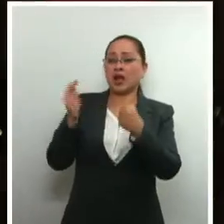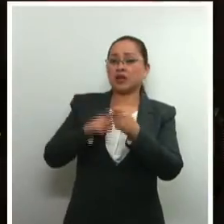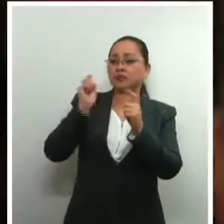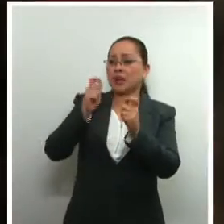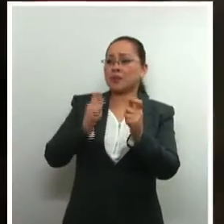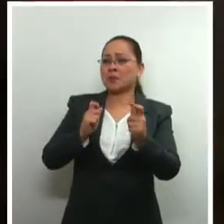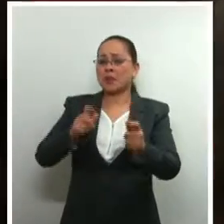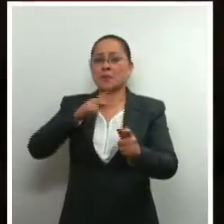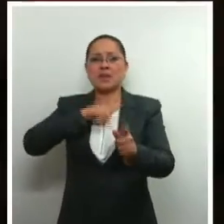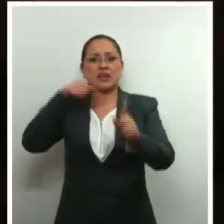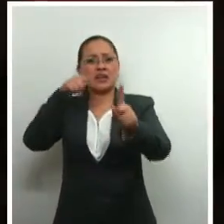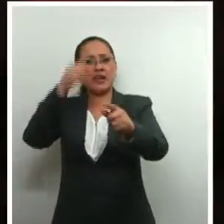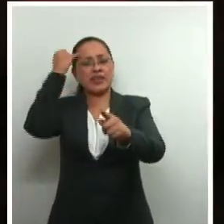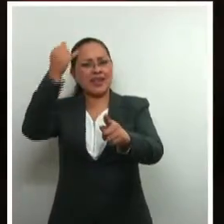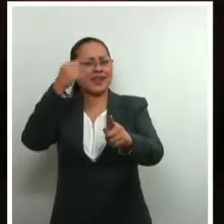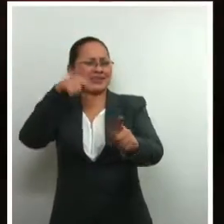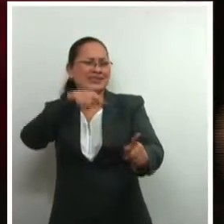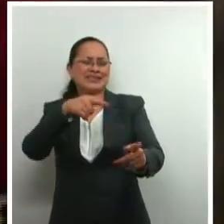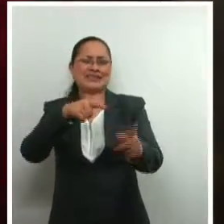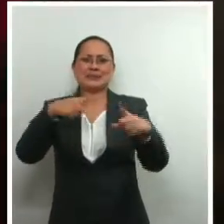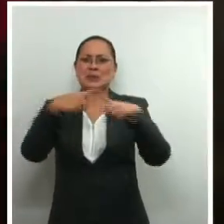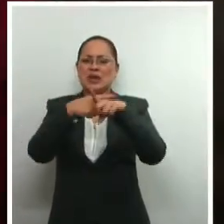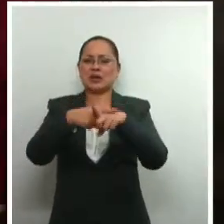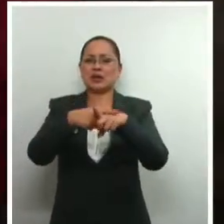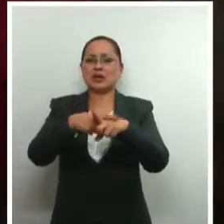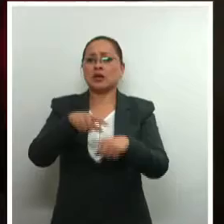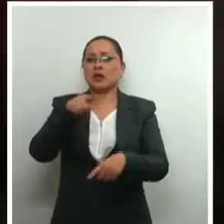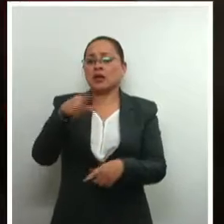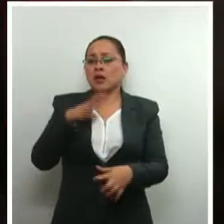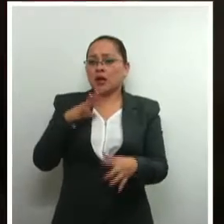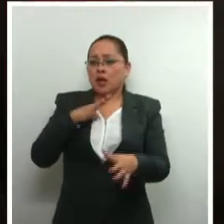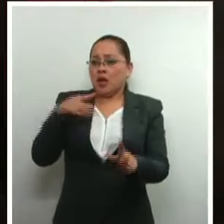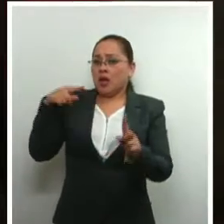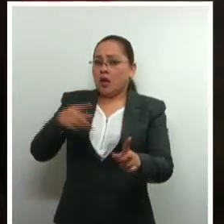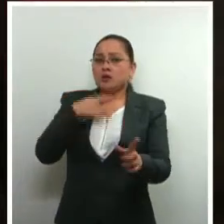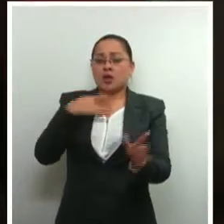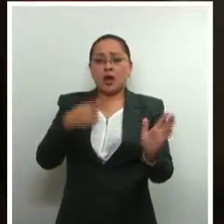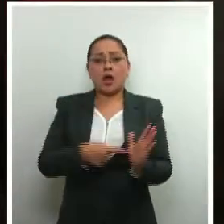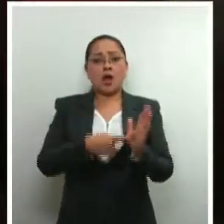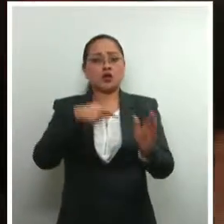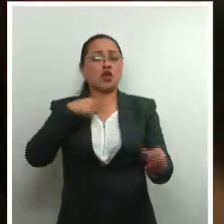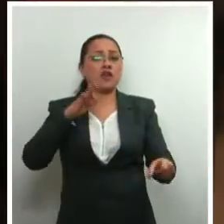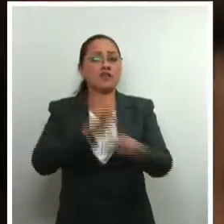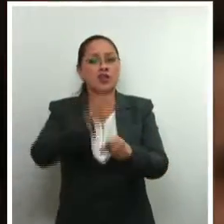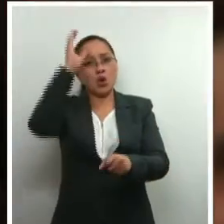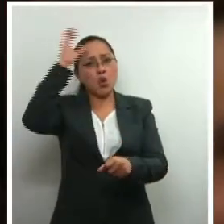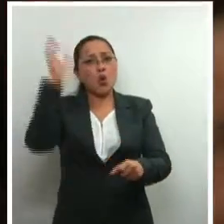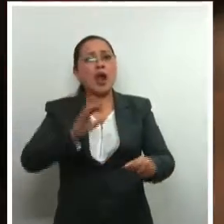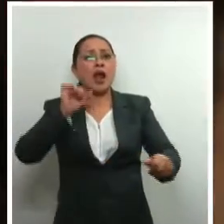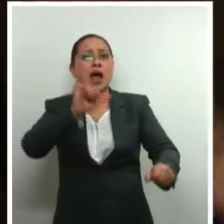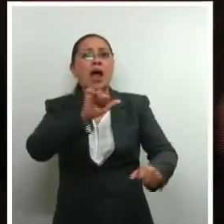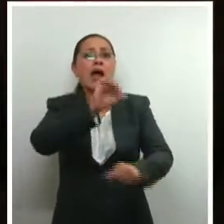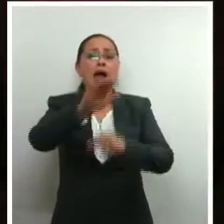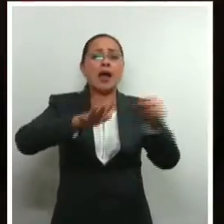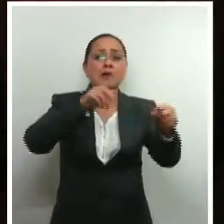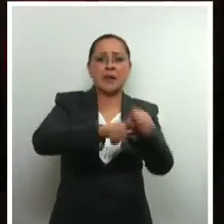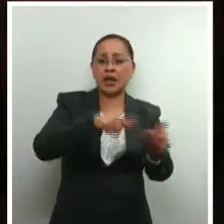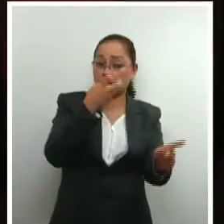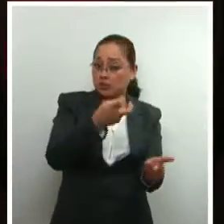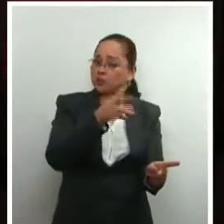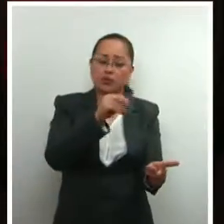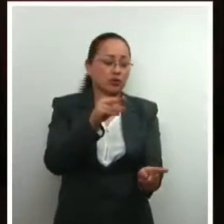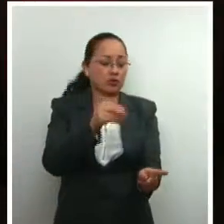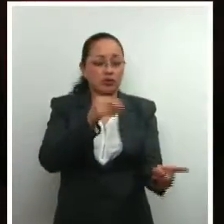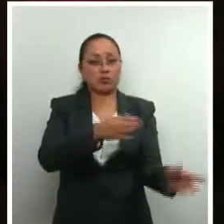mis palabras. No vaya a parecer, porque no es así, que yo defiendo la crueldad en contra de los animales. Creo